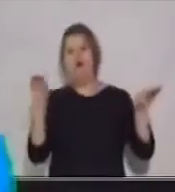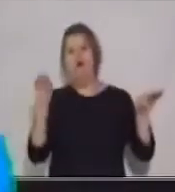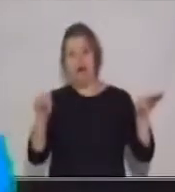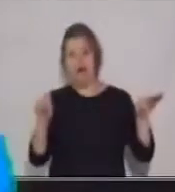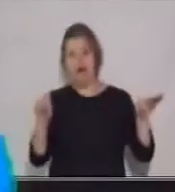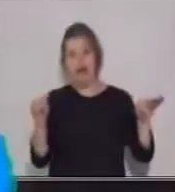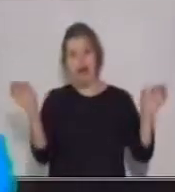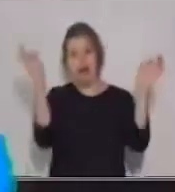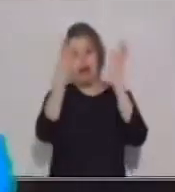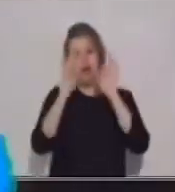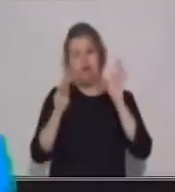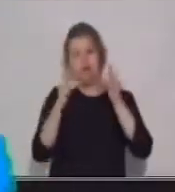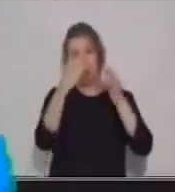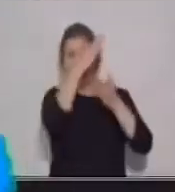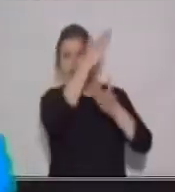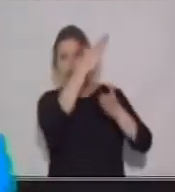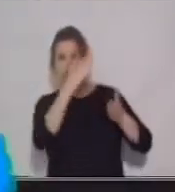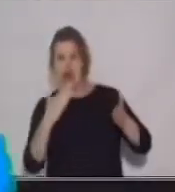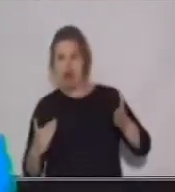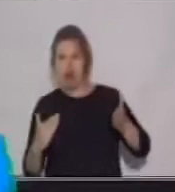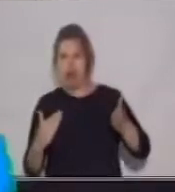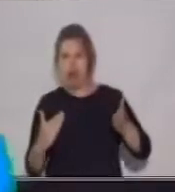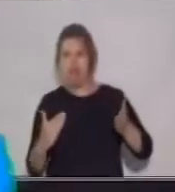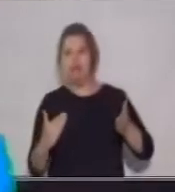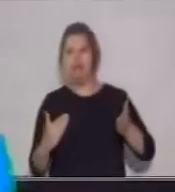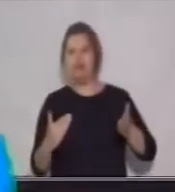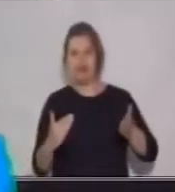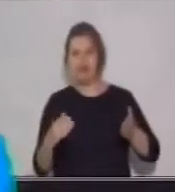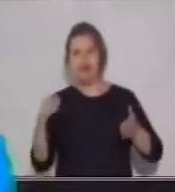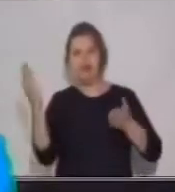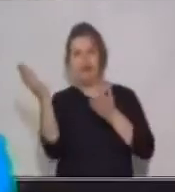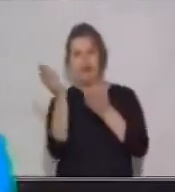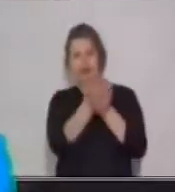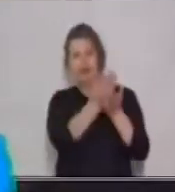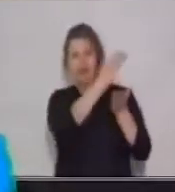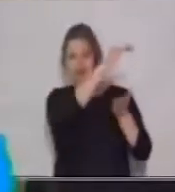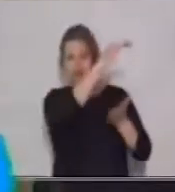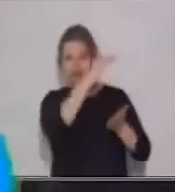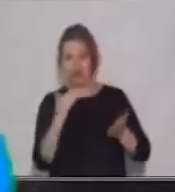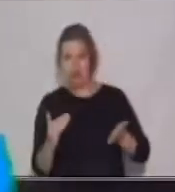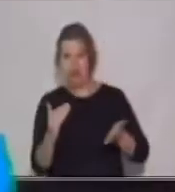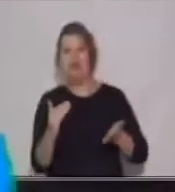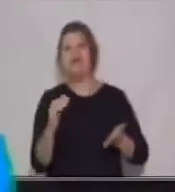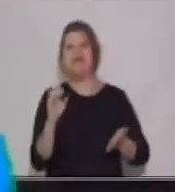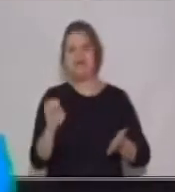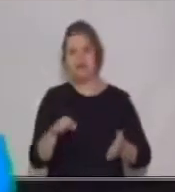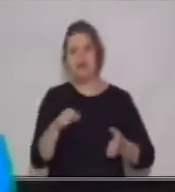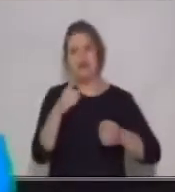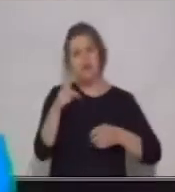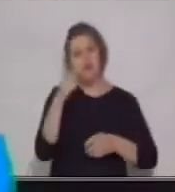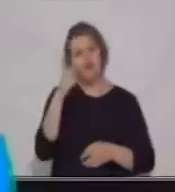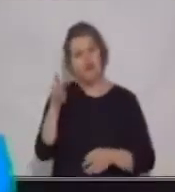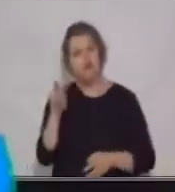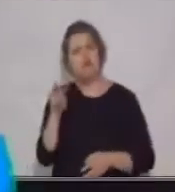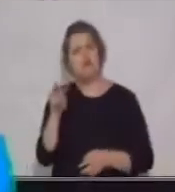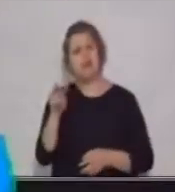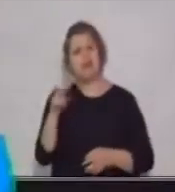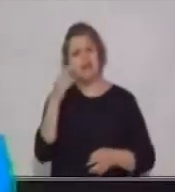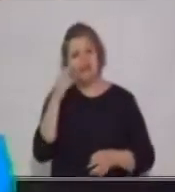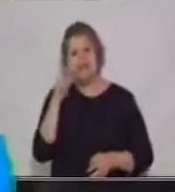manera inclinada, que trae un poquito así el corte inclinado, vemos que genera